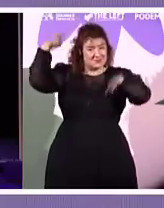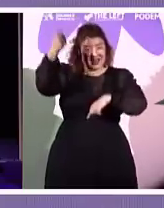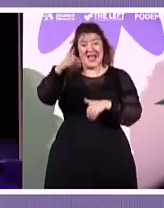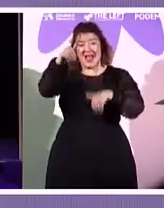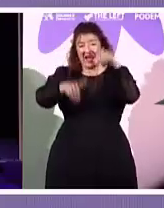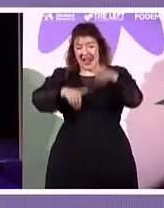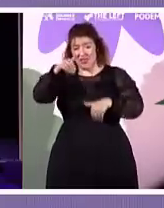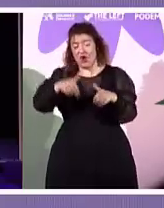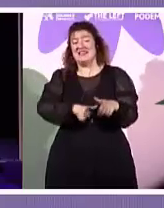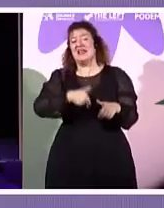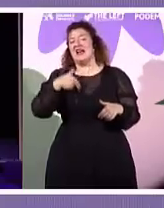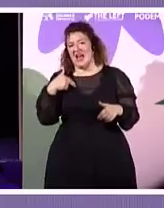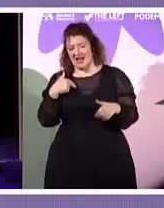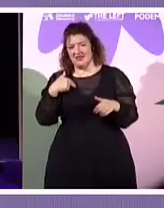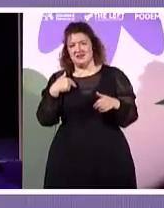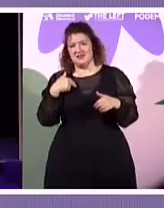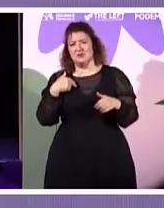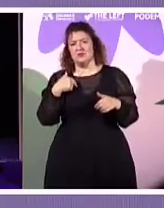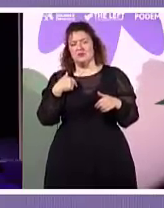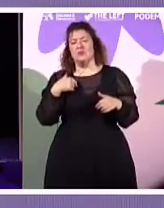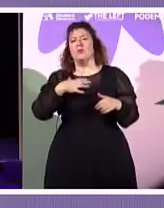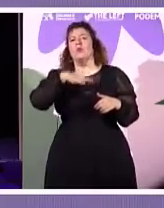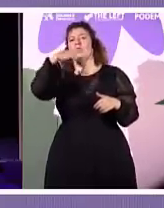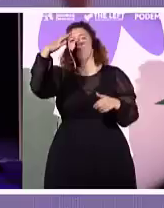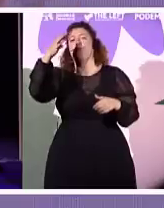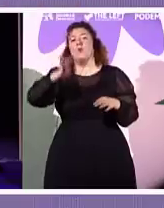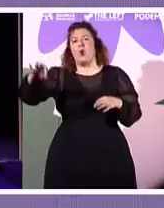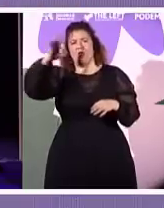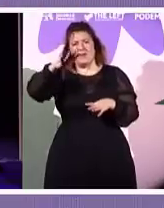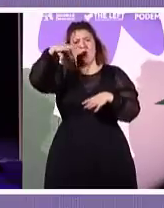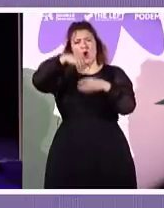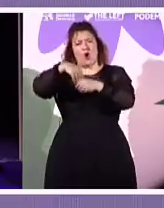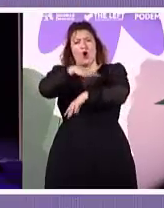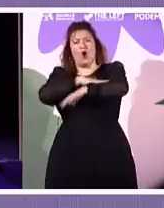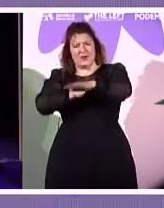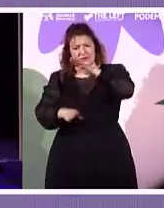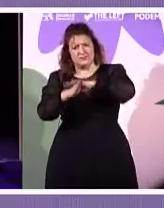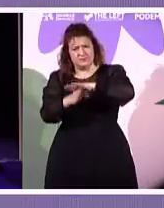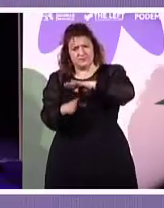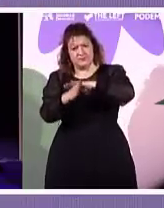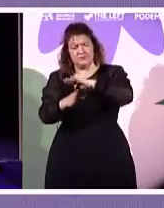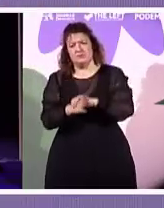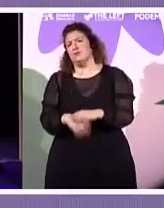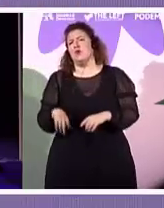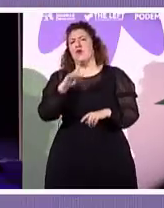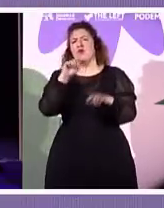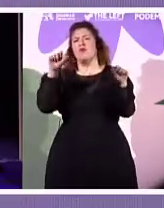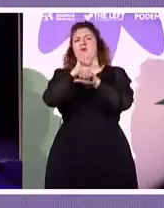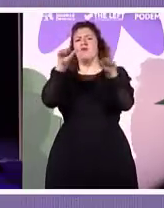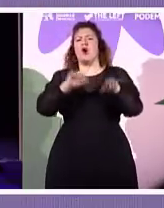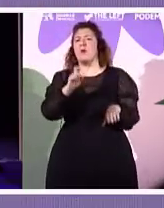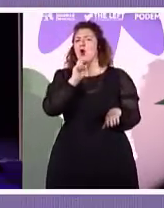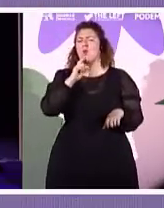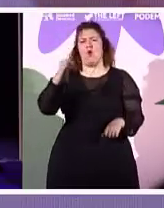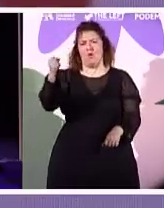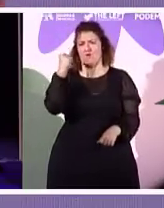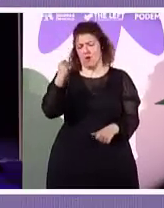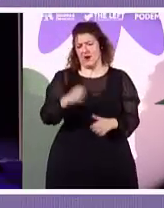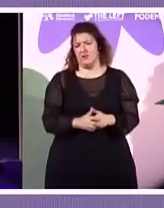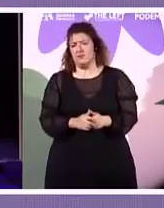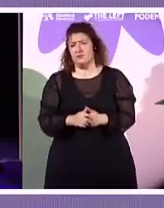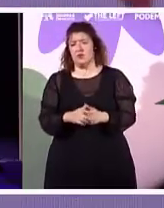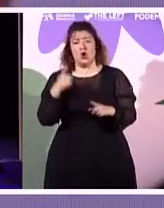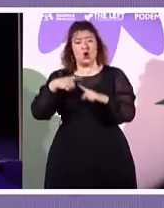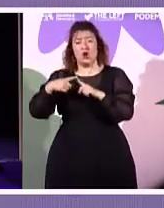elecciones generales podemos siga en el gobierno y lo haga con más fuerza para que todas las transformaciones que